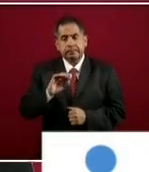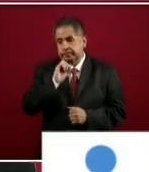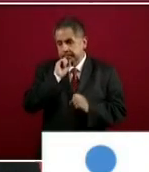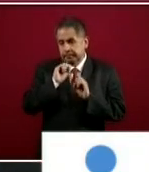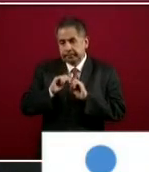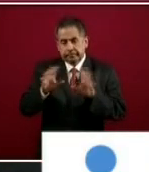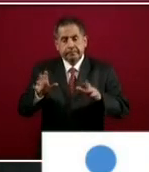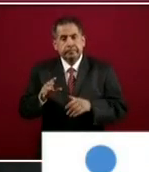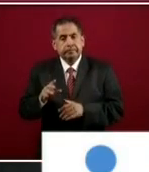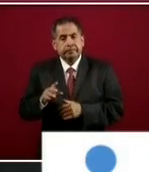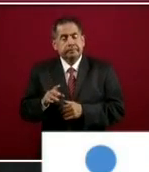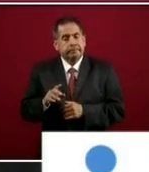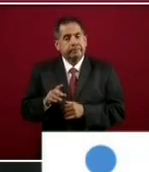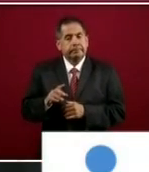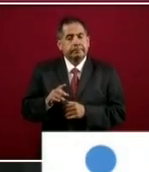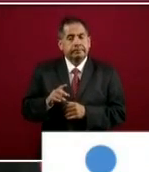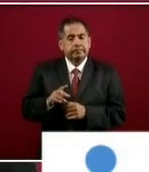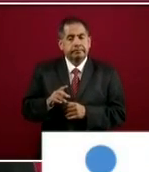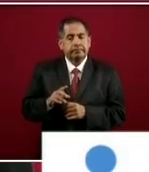que